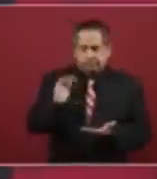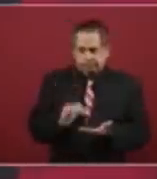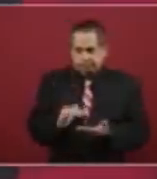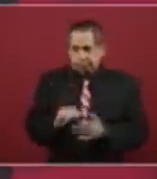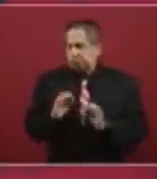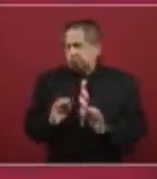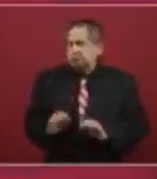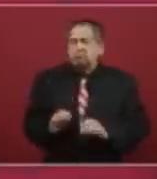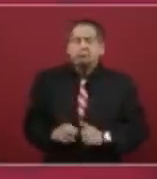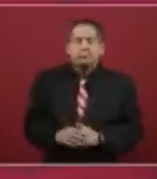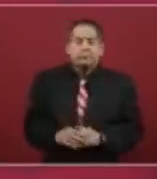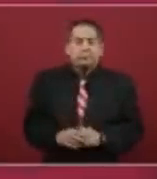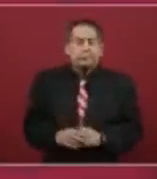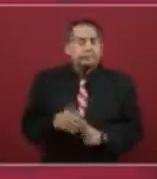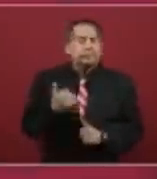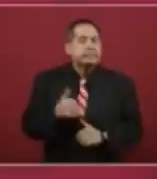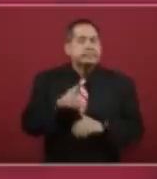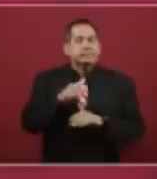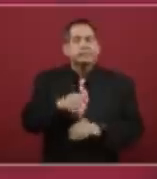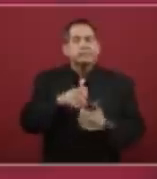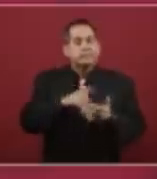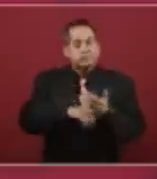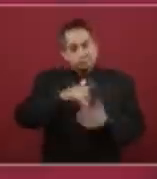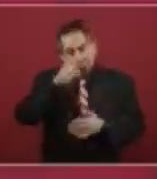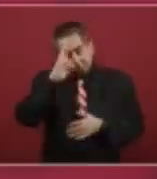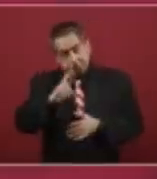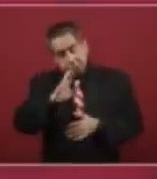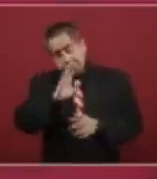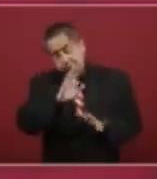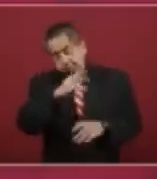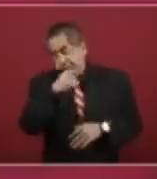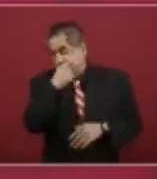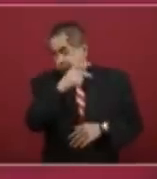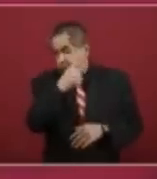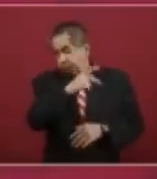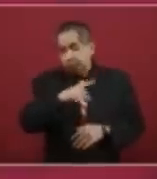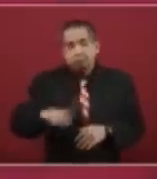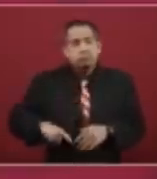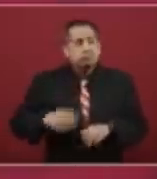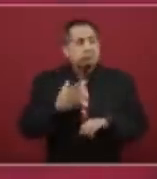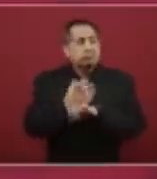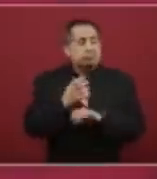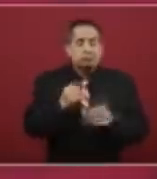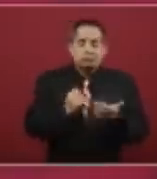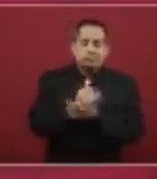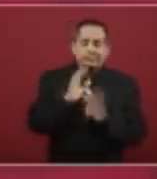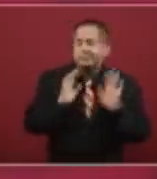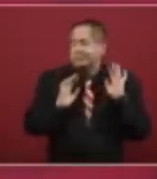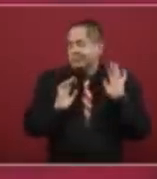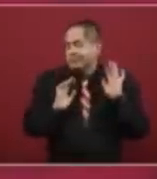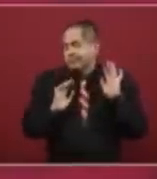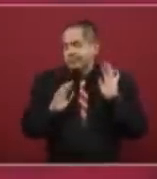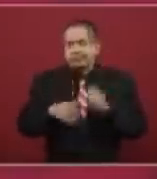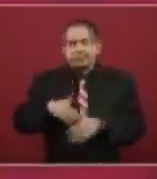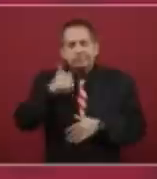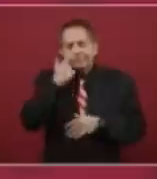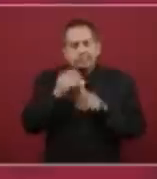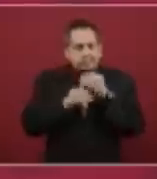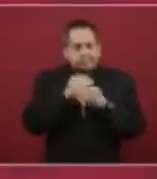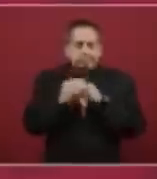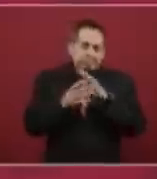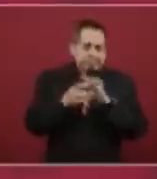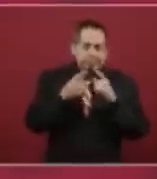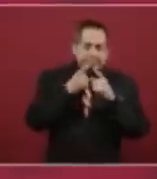y respeto las decisiones que toma el gobierno de Estados Unidos. No quiero polemizar sobre